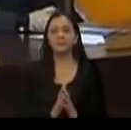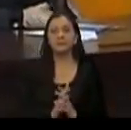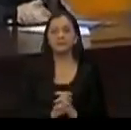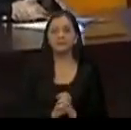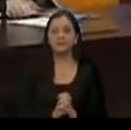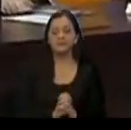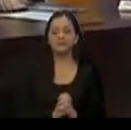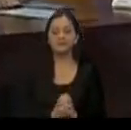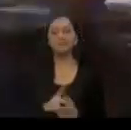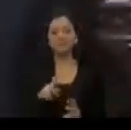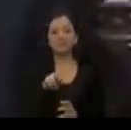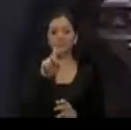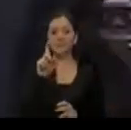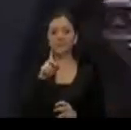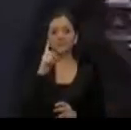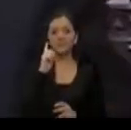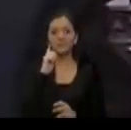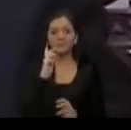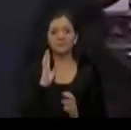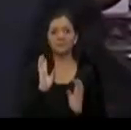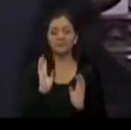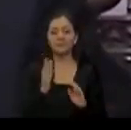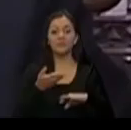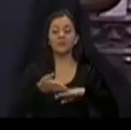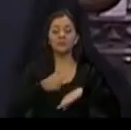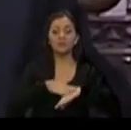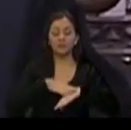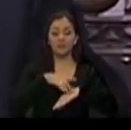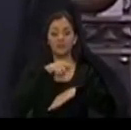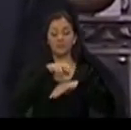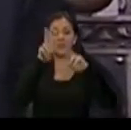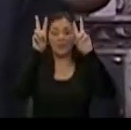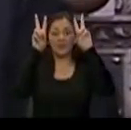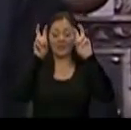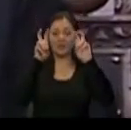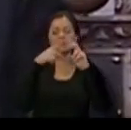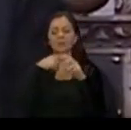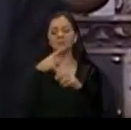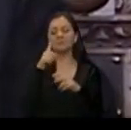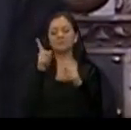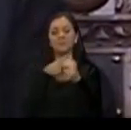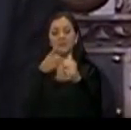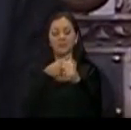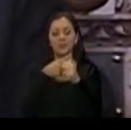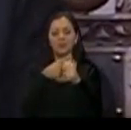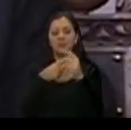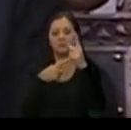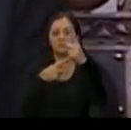Obviamente, en relación con el mismo tema, es bueno que pensemos desde ya.